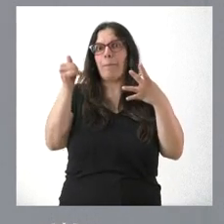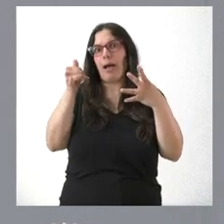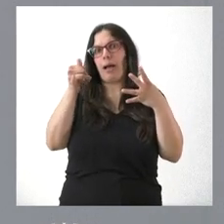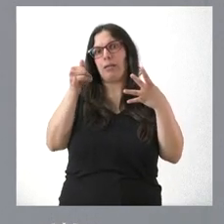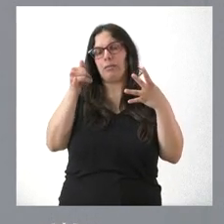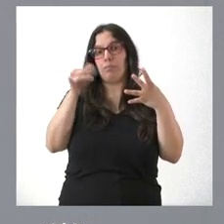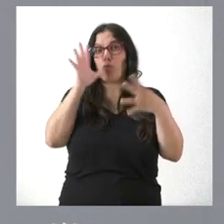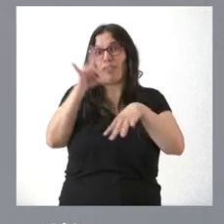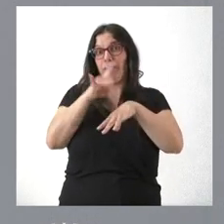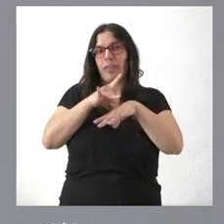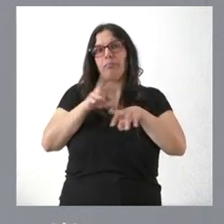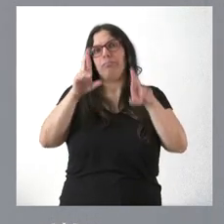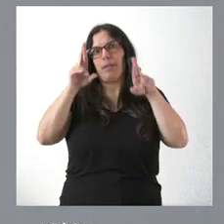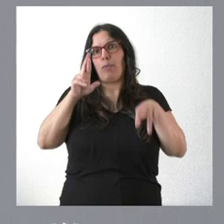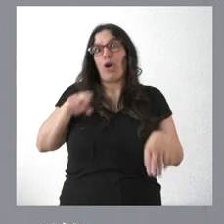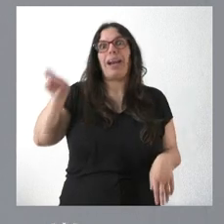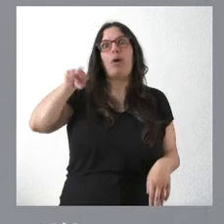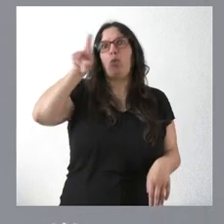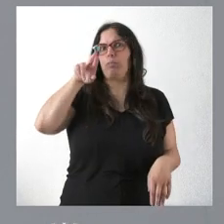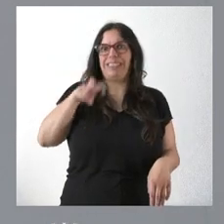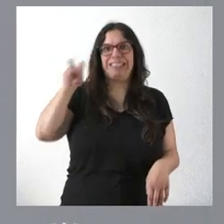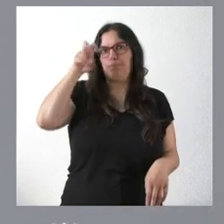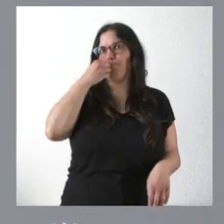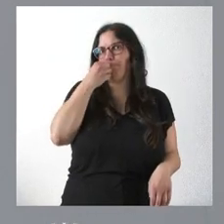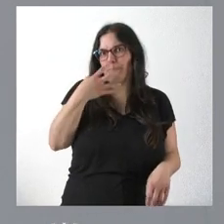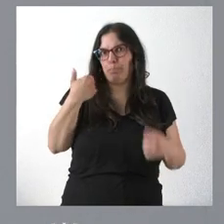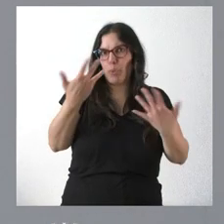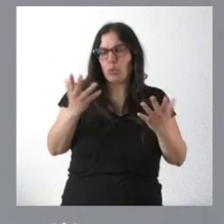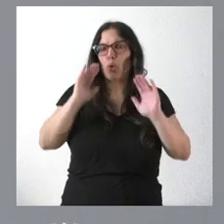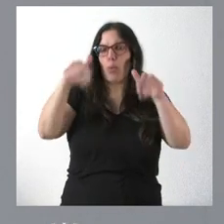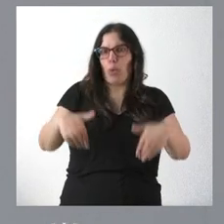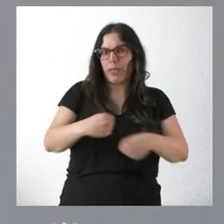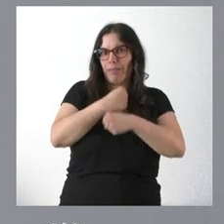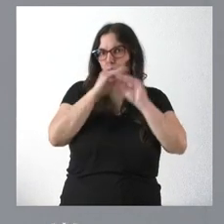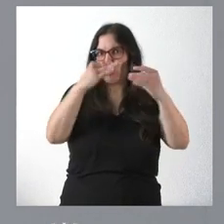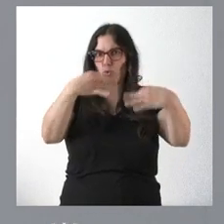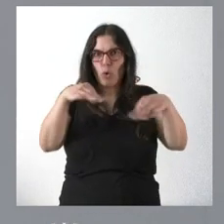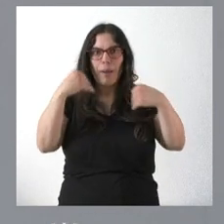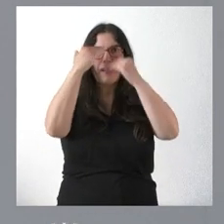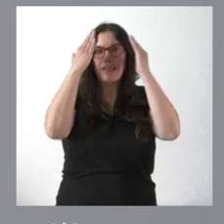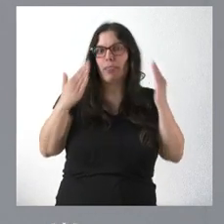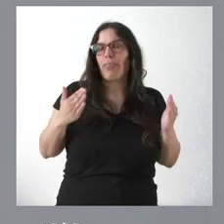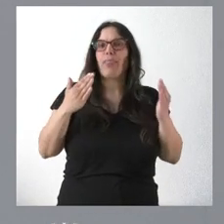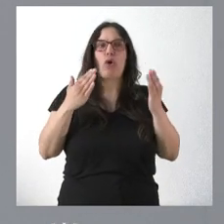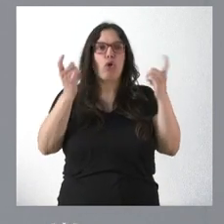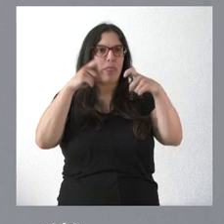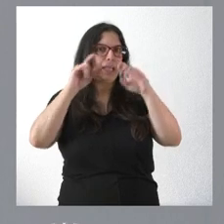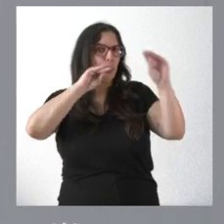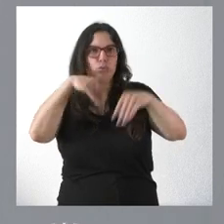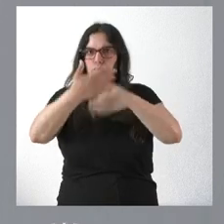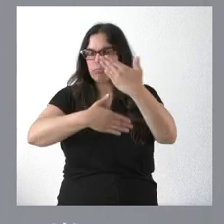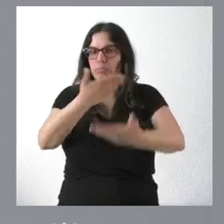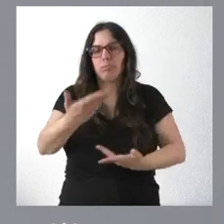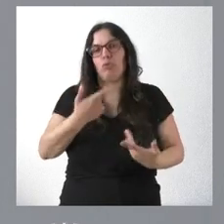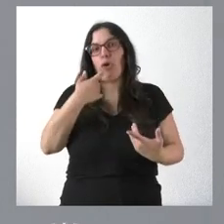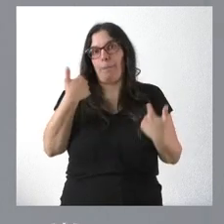por enfermedad se puedan recuperar lo antes posible, puedan volver a su servicio, puedan atender sus tareas y, por tanto,